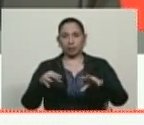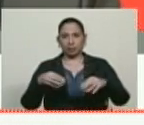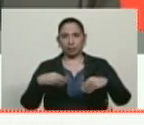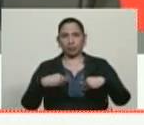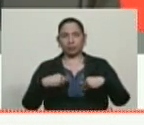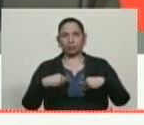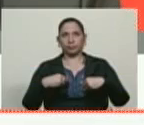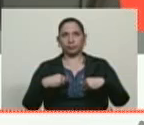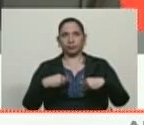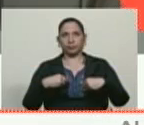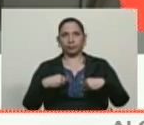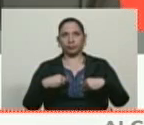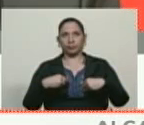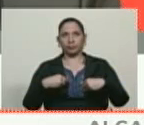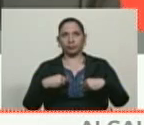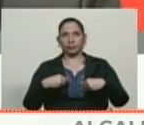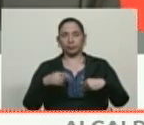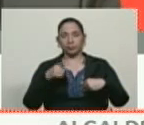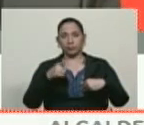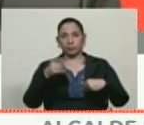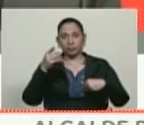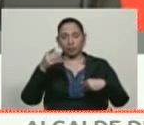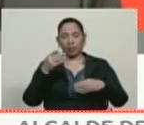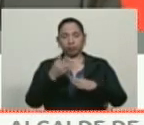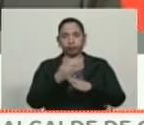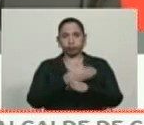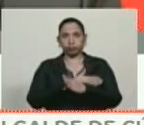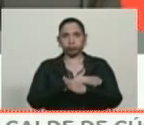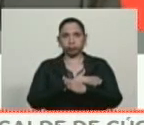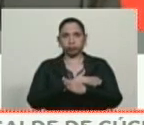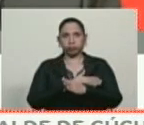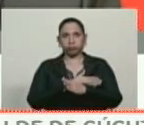Y eso prevé